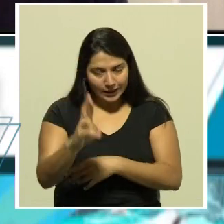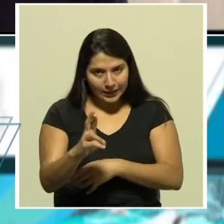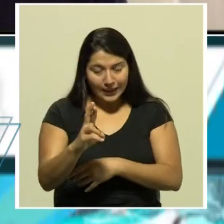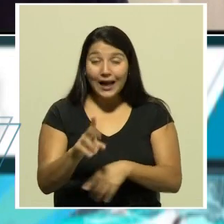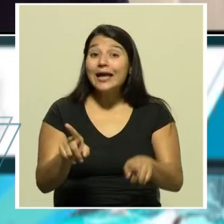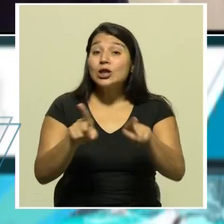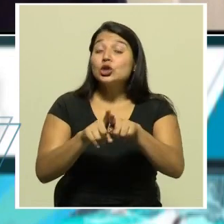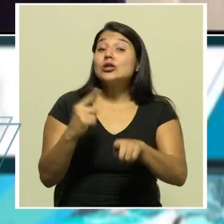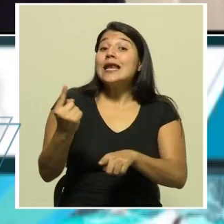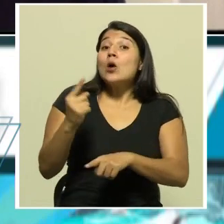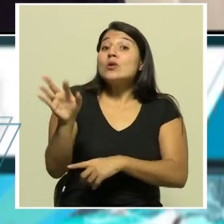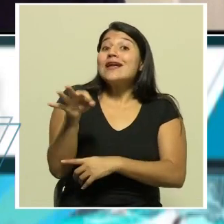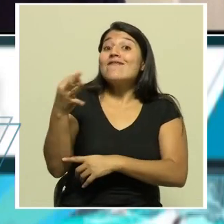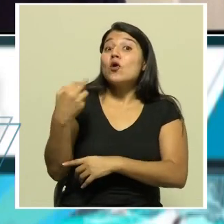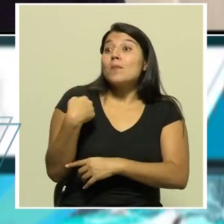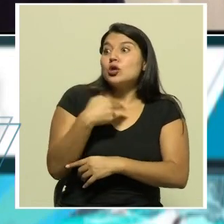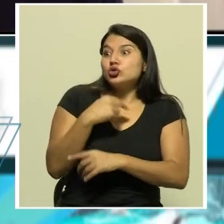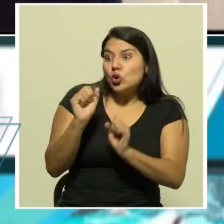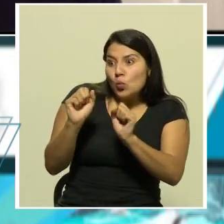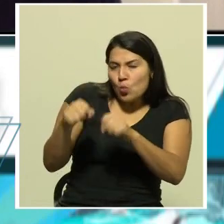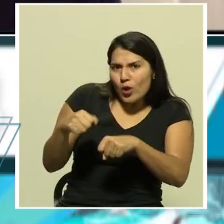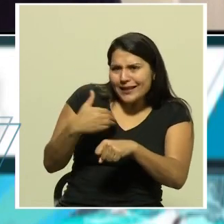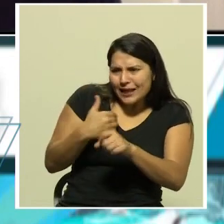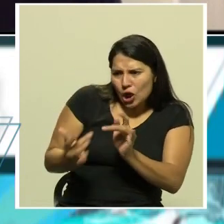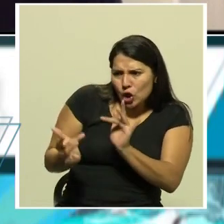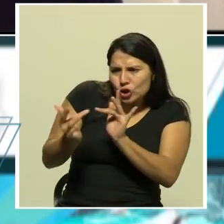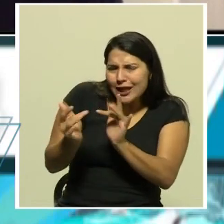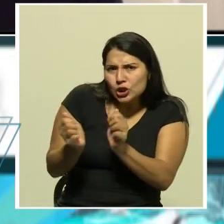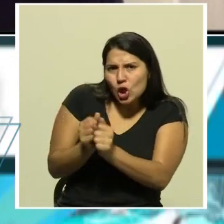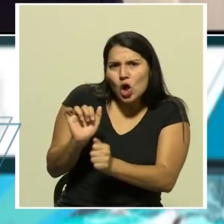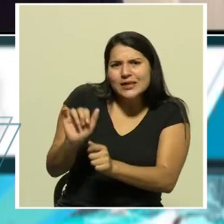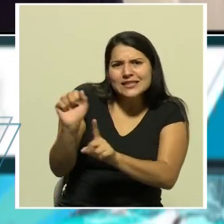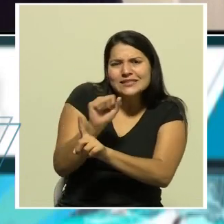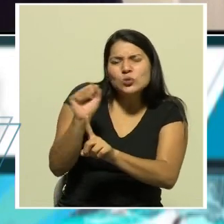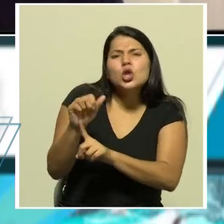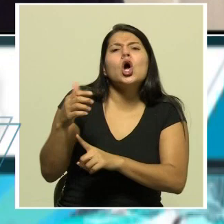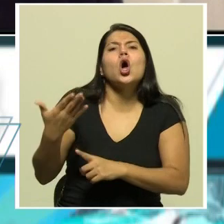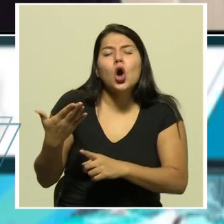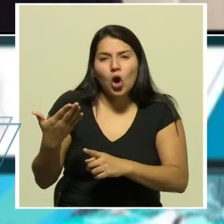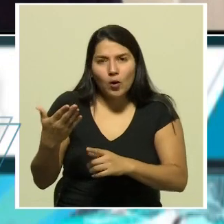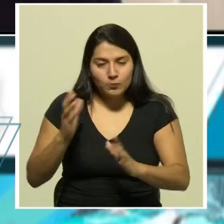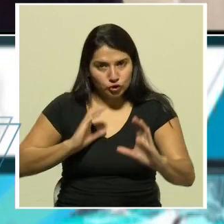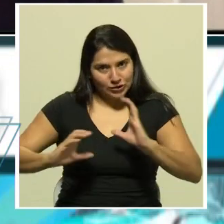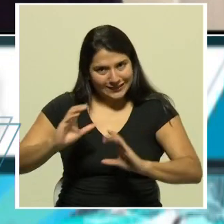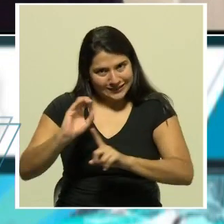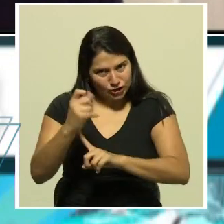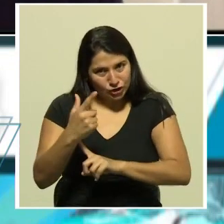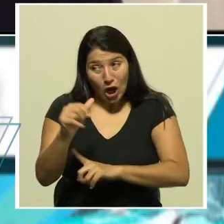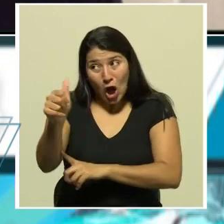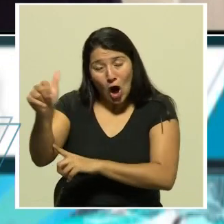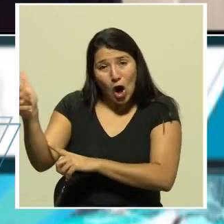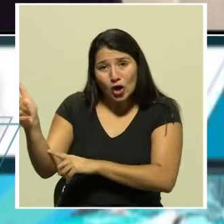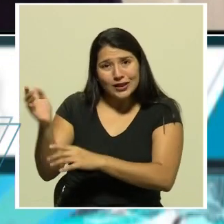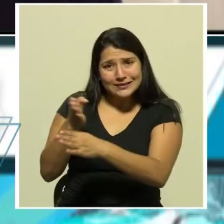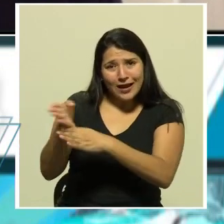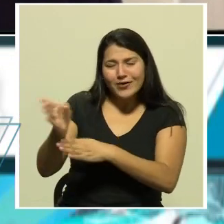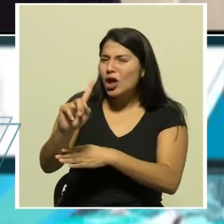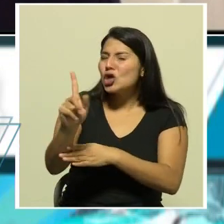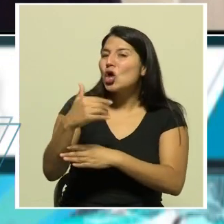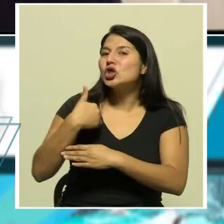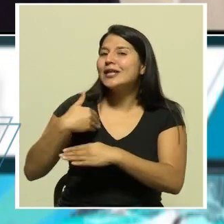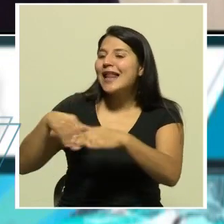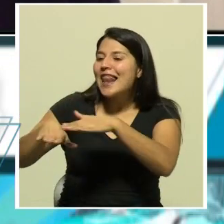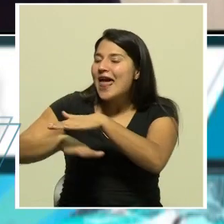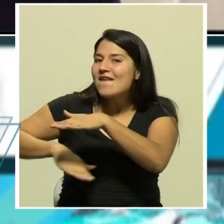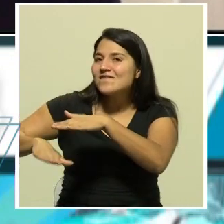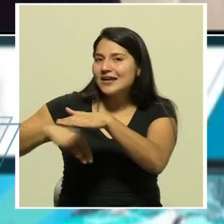única manera de aproximarnos a esto es a partir de las ciencias sociales, porque las otras disciplinas no tienen las bases teóricas para pensar y